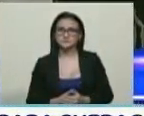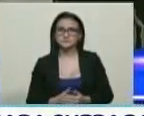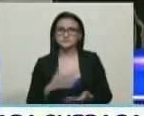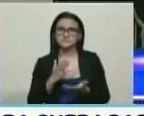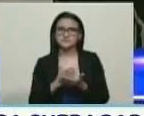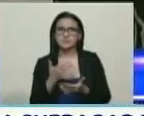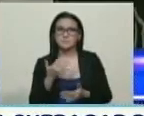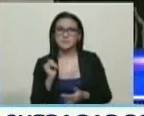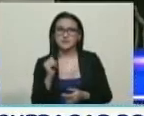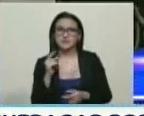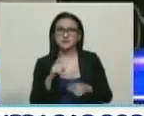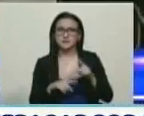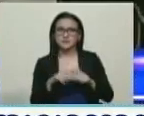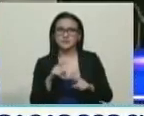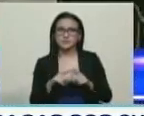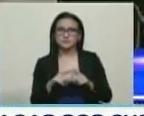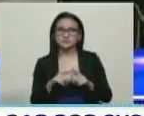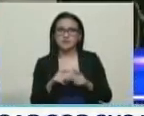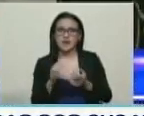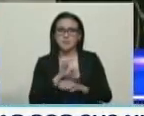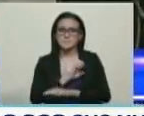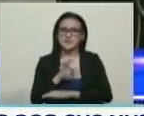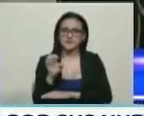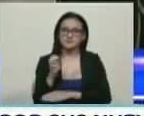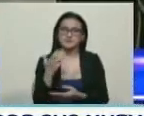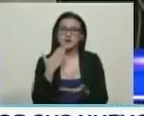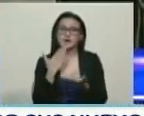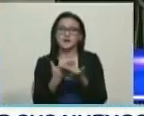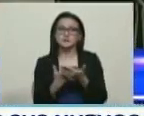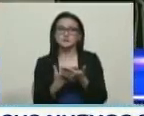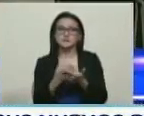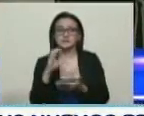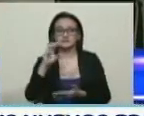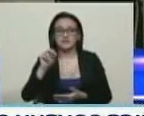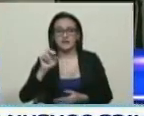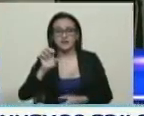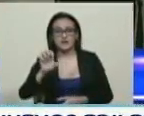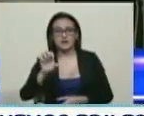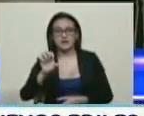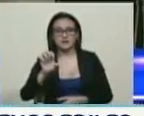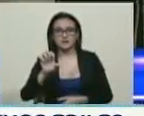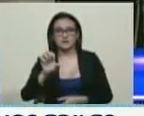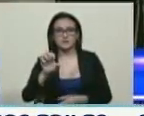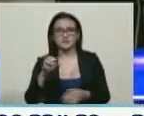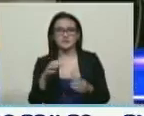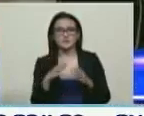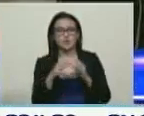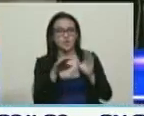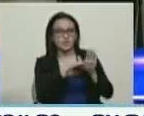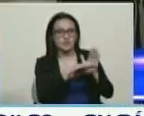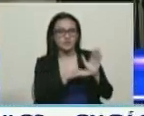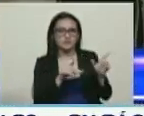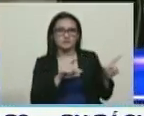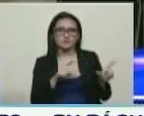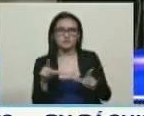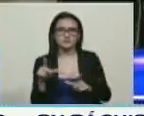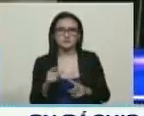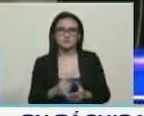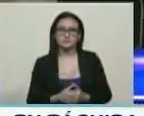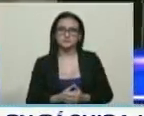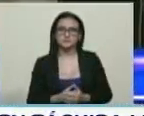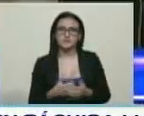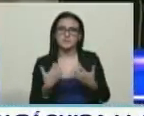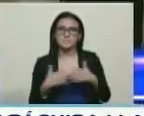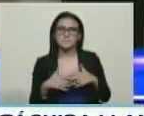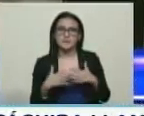hay elementos de contingencia que gracias a nuestro Consejo Nacional Electoral pues están todos los protocolos, que si una